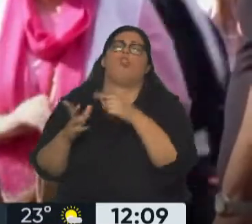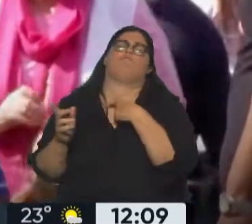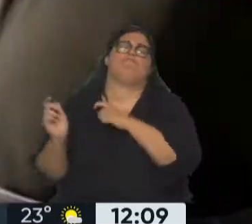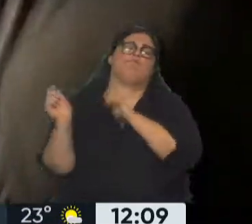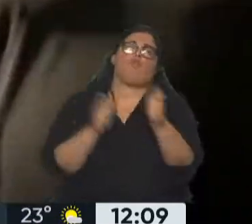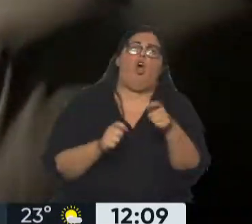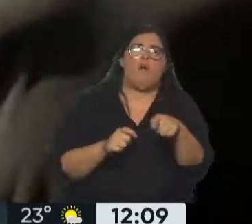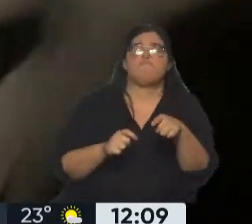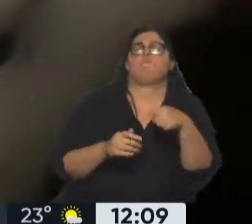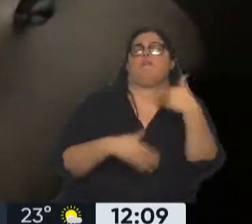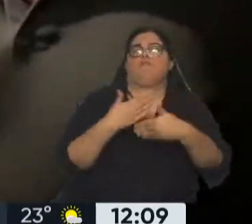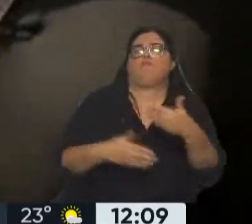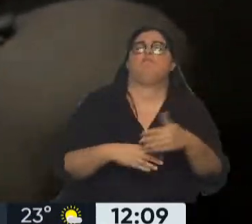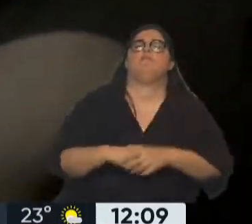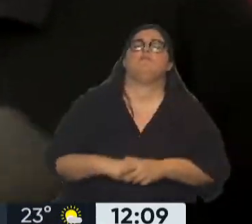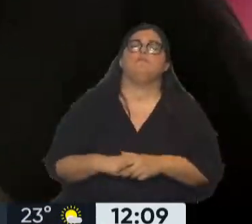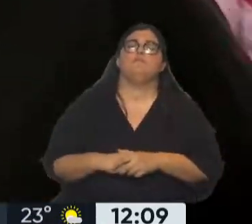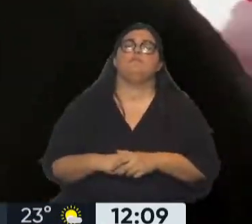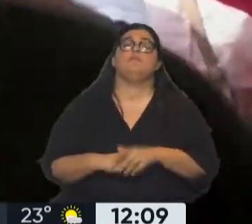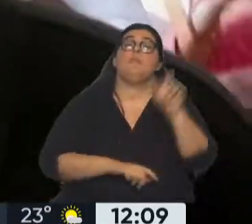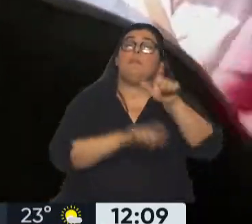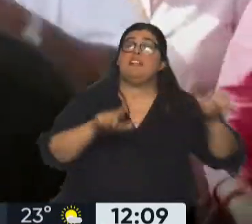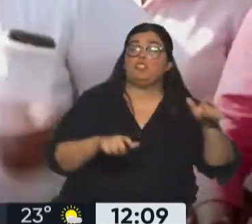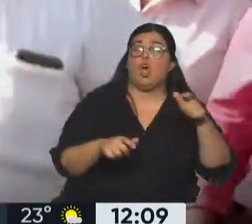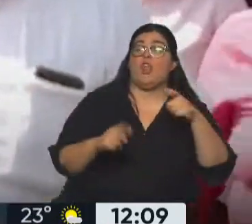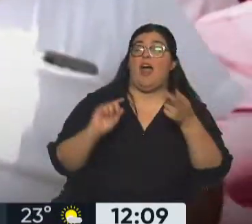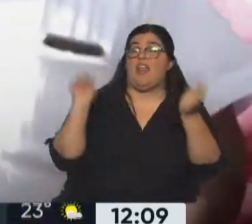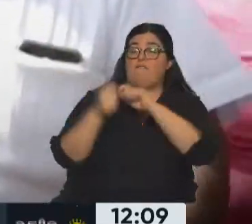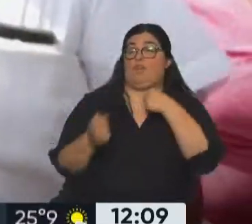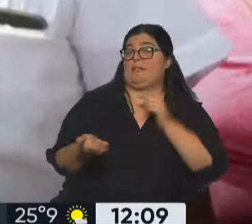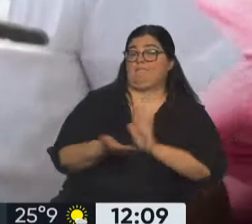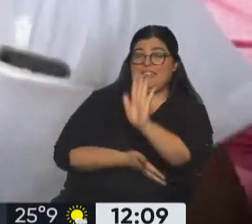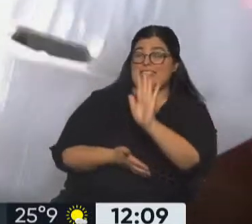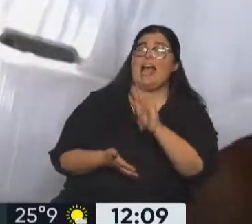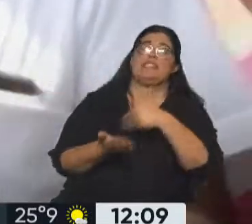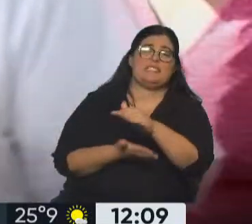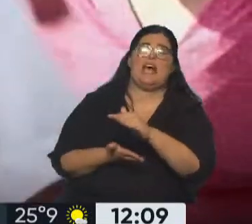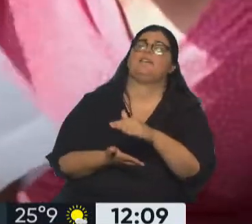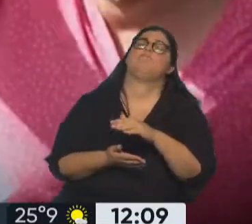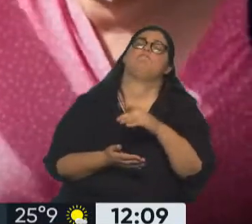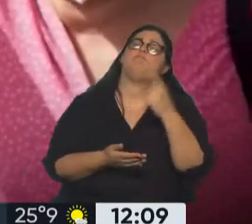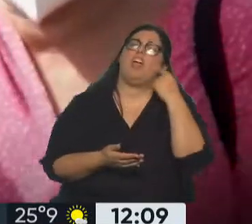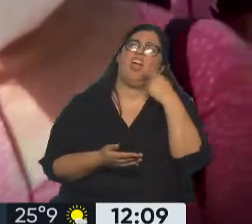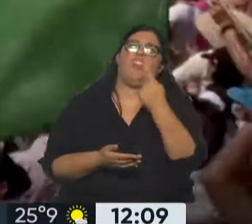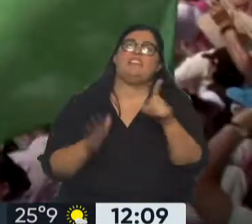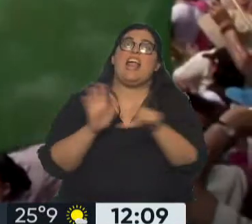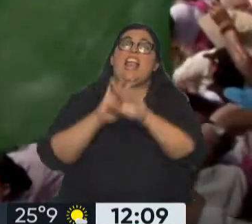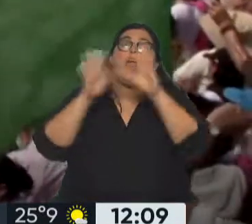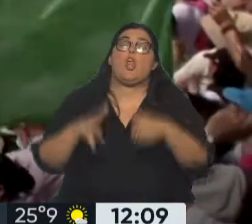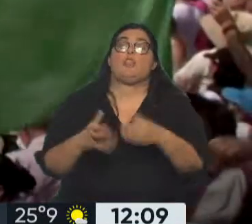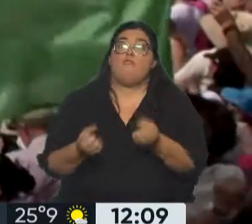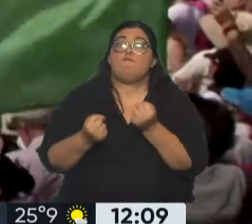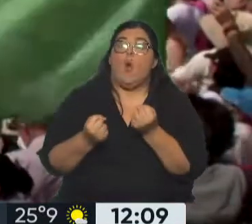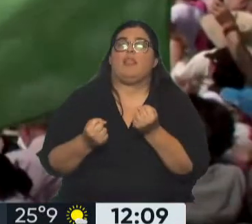de miembros del Parlamento. Quienes rechazan la reforma sostienen que con las legislaturas más fuertes es más sólida la democracia.